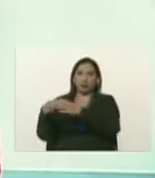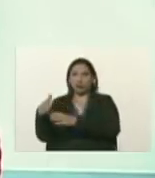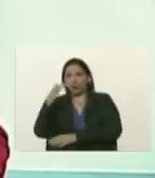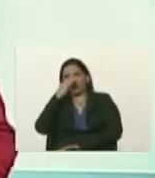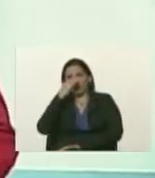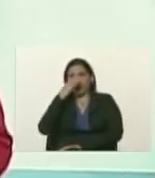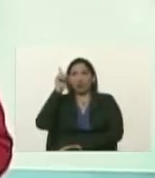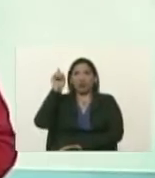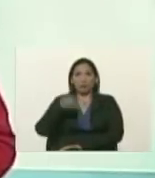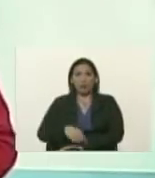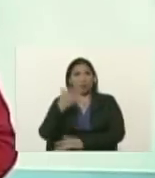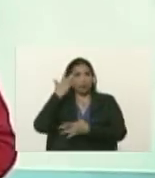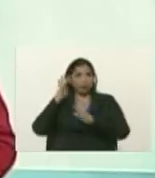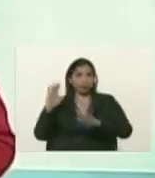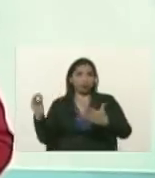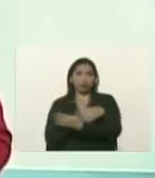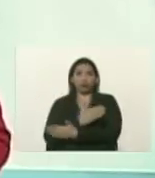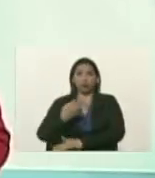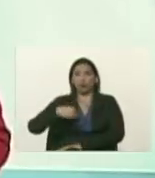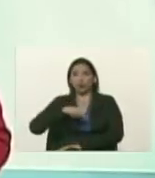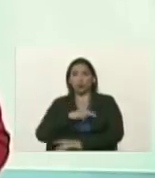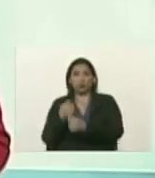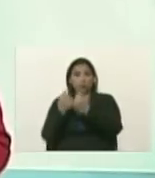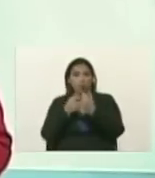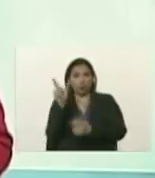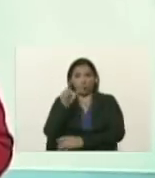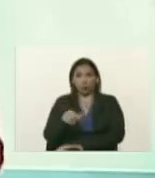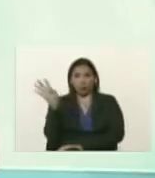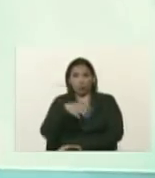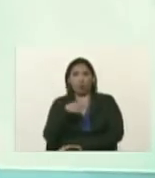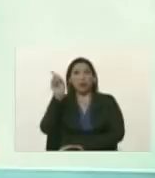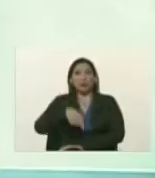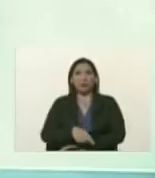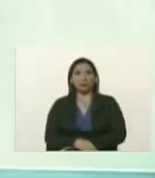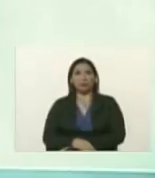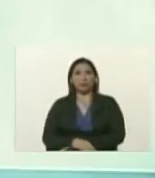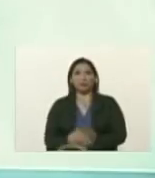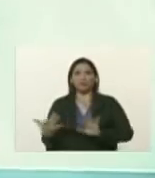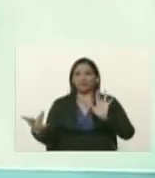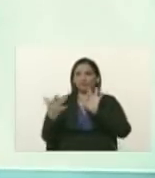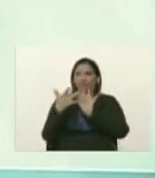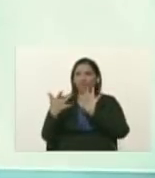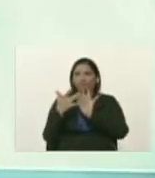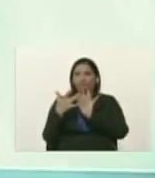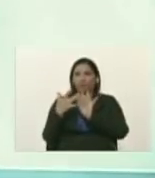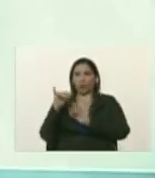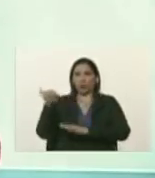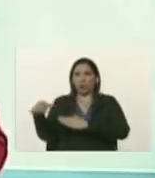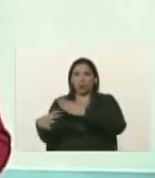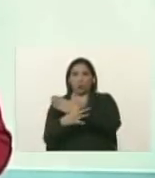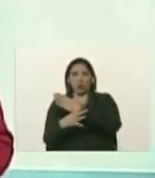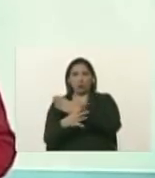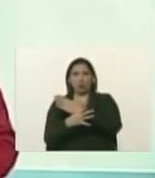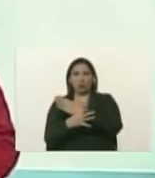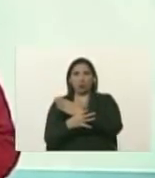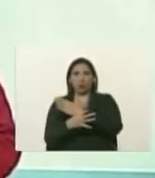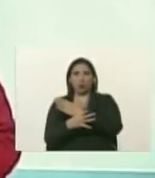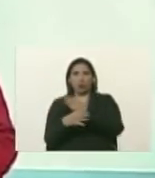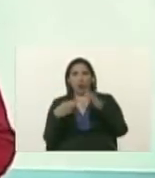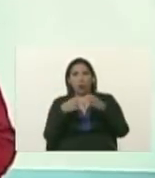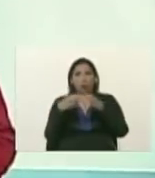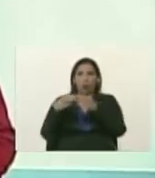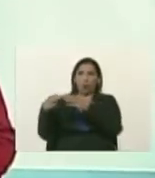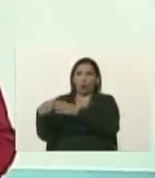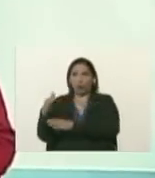también pretende despojarnos del Esequibo, así como también la vinculación de Juan Guaidó con la organización paramilitar